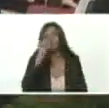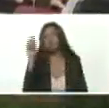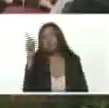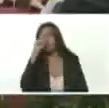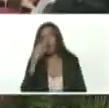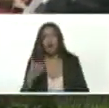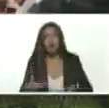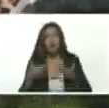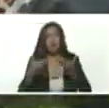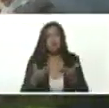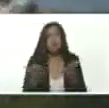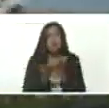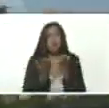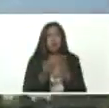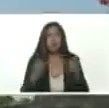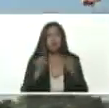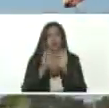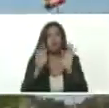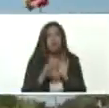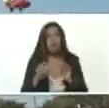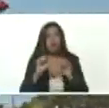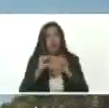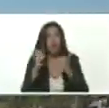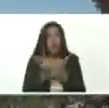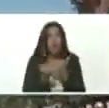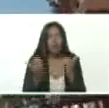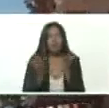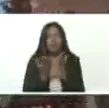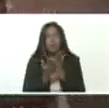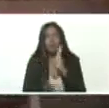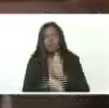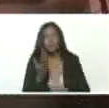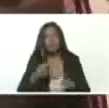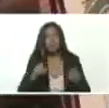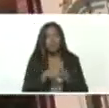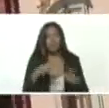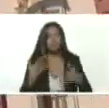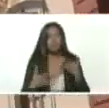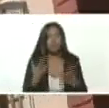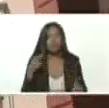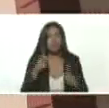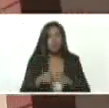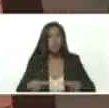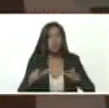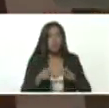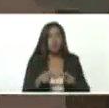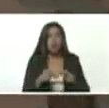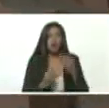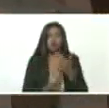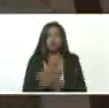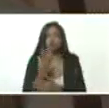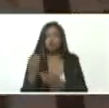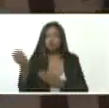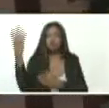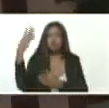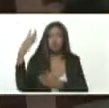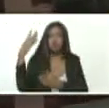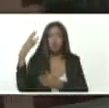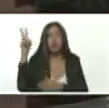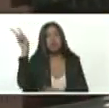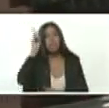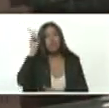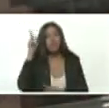entregadas en las escuelas, en las aulas de clase. Un importante acto que tendrá lugar en el Salón Sol del Perú del Palacio